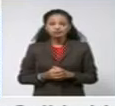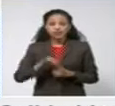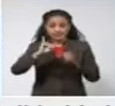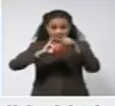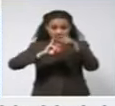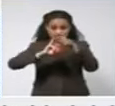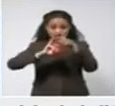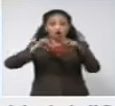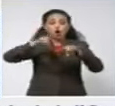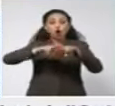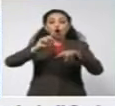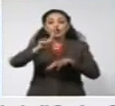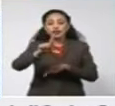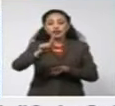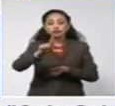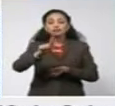de